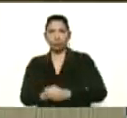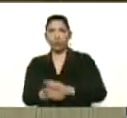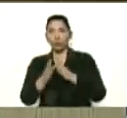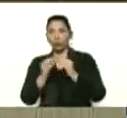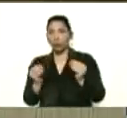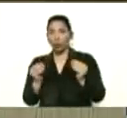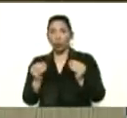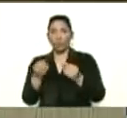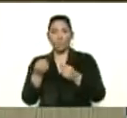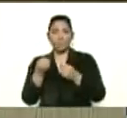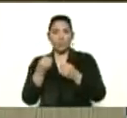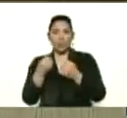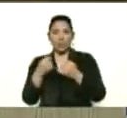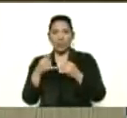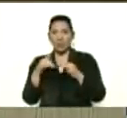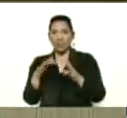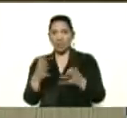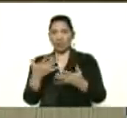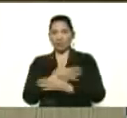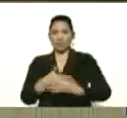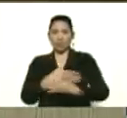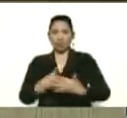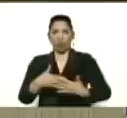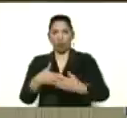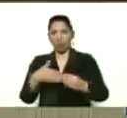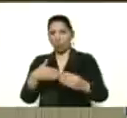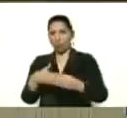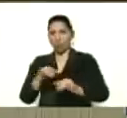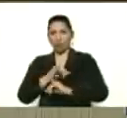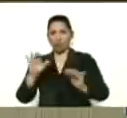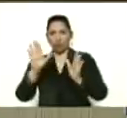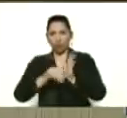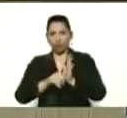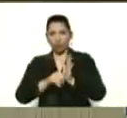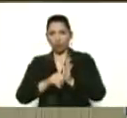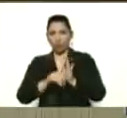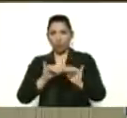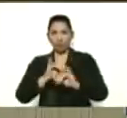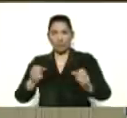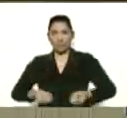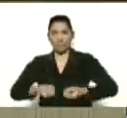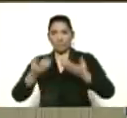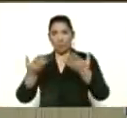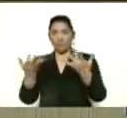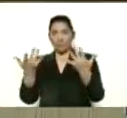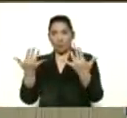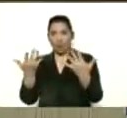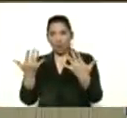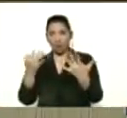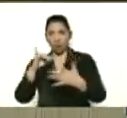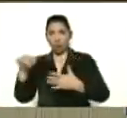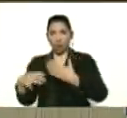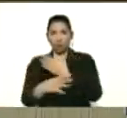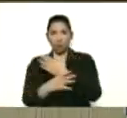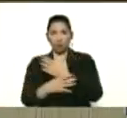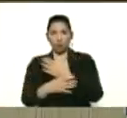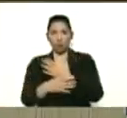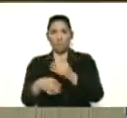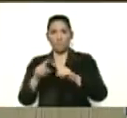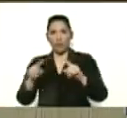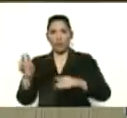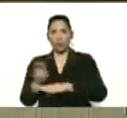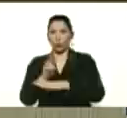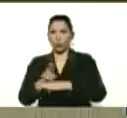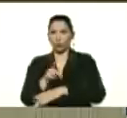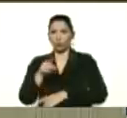los miles de millones de dólares que se han robado y que se le han entregado a las manos a Juan Guaidó para que disponga de